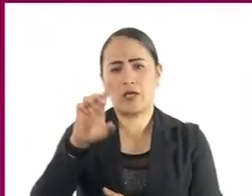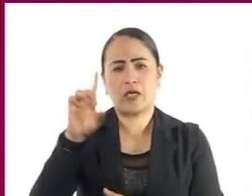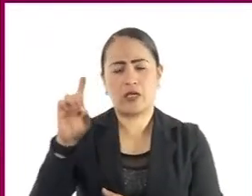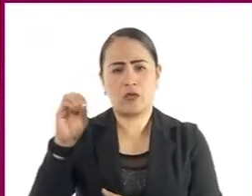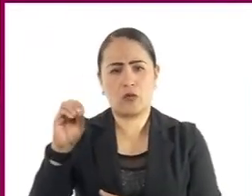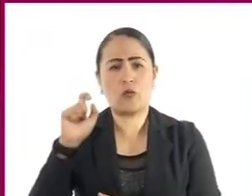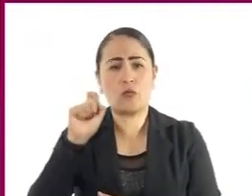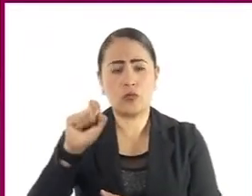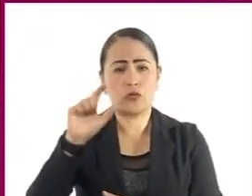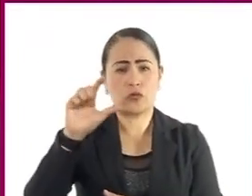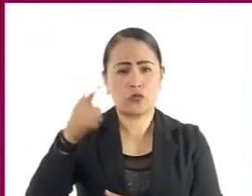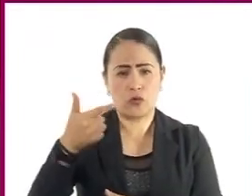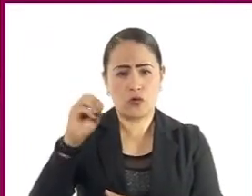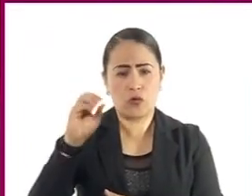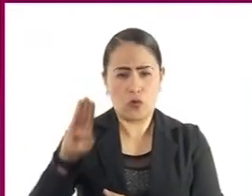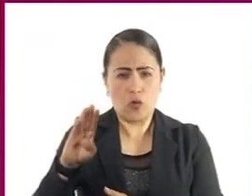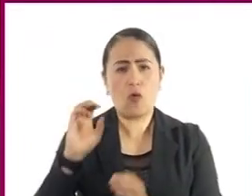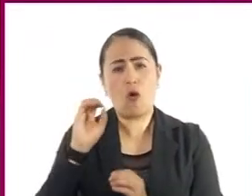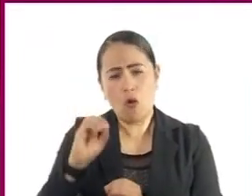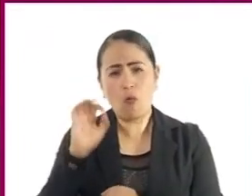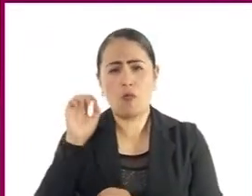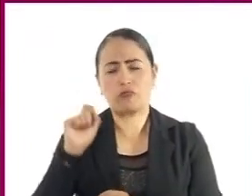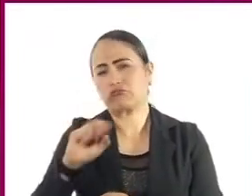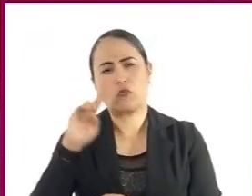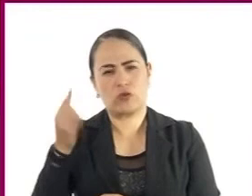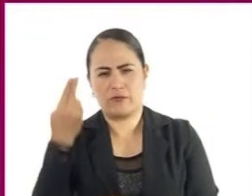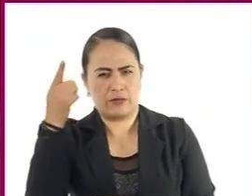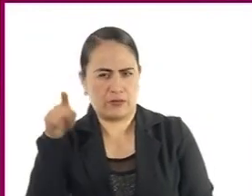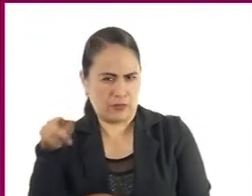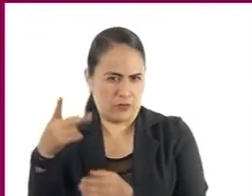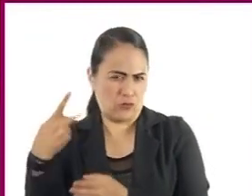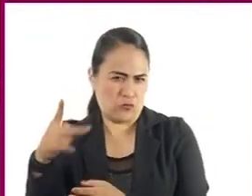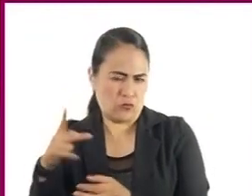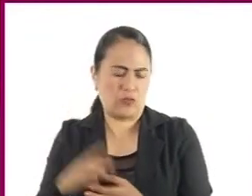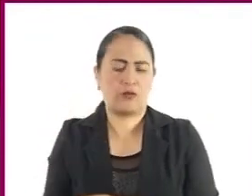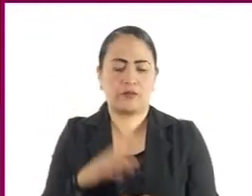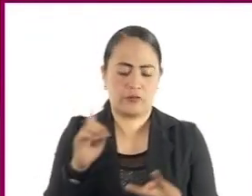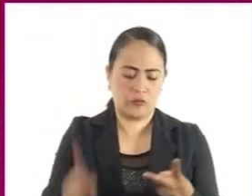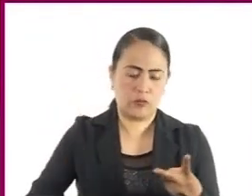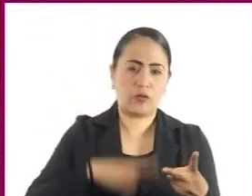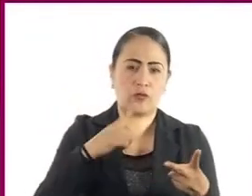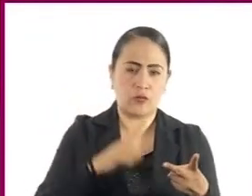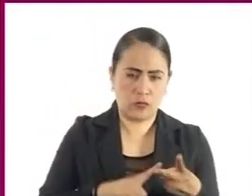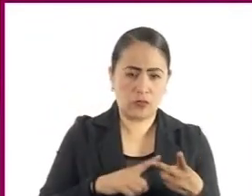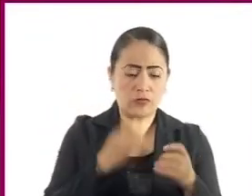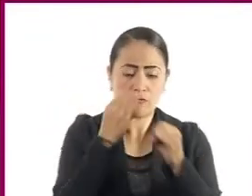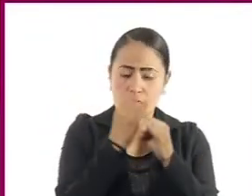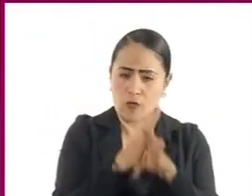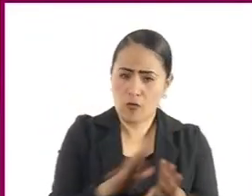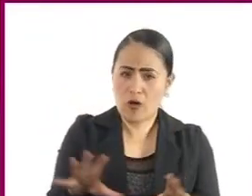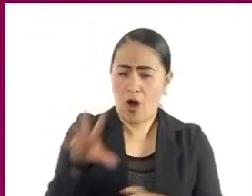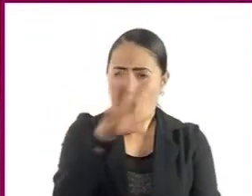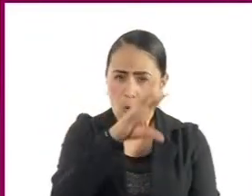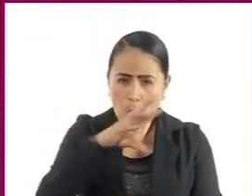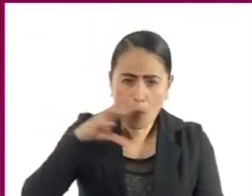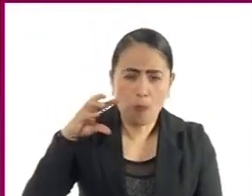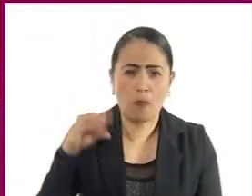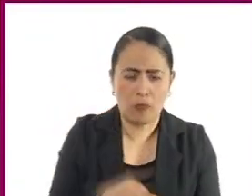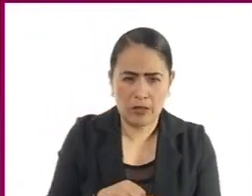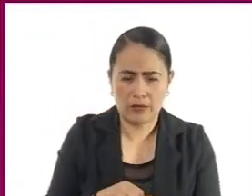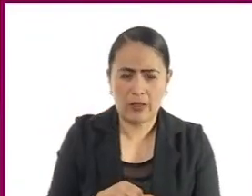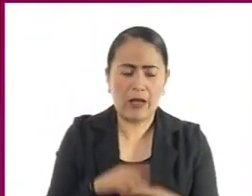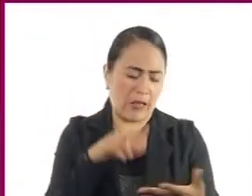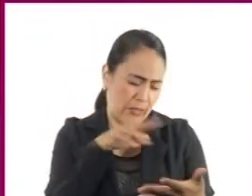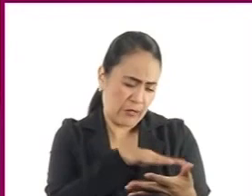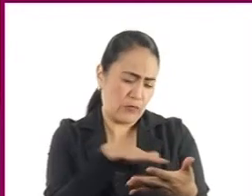o de una página universitaria. 2. Presente la máxima totalidad de la información que se busca y sea fácil